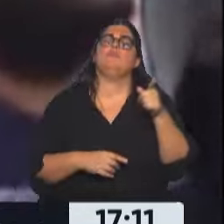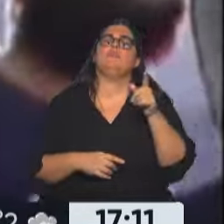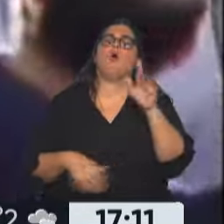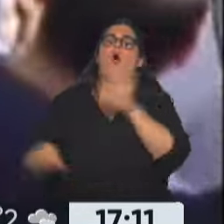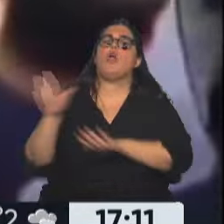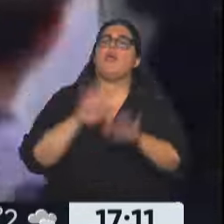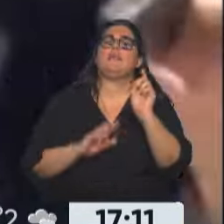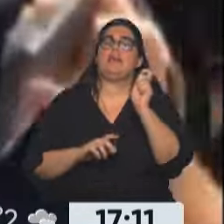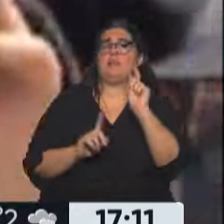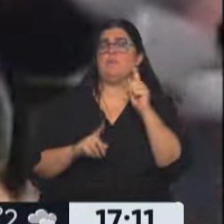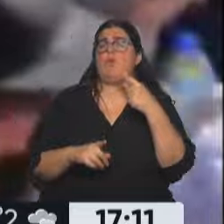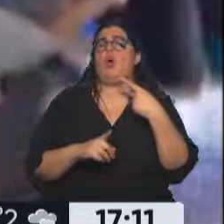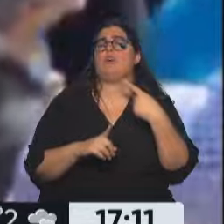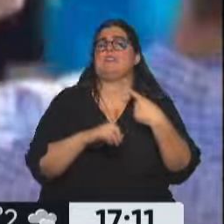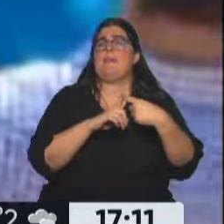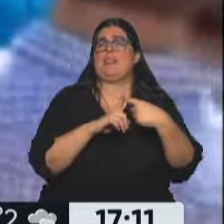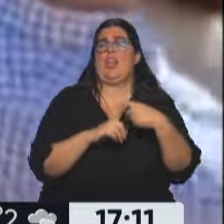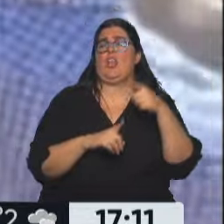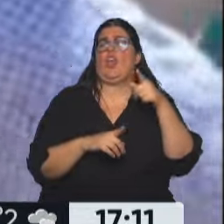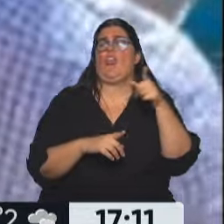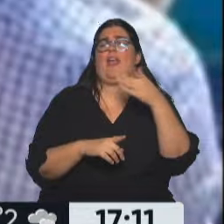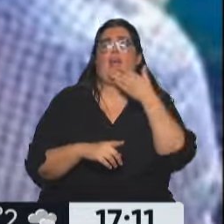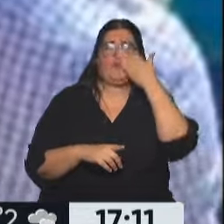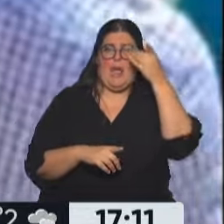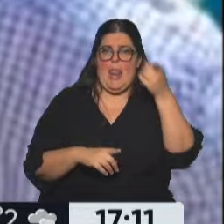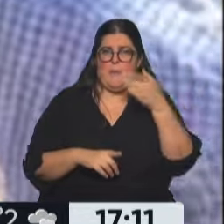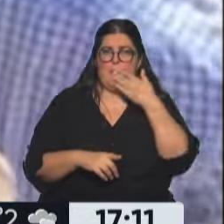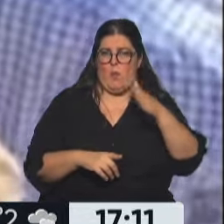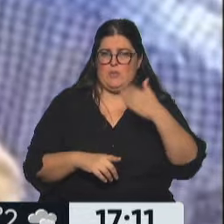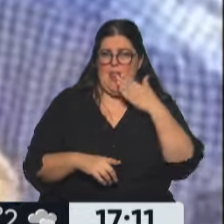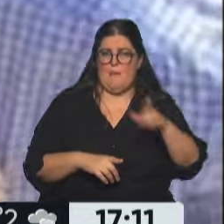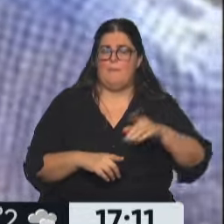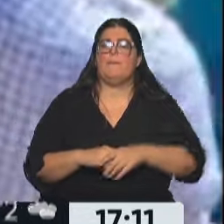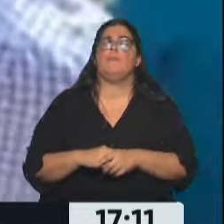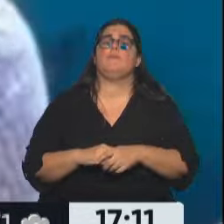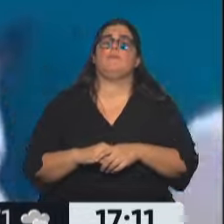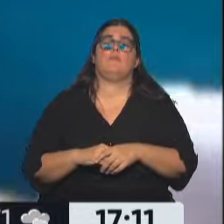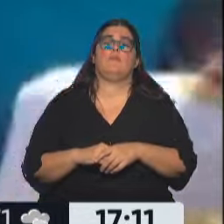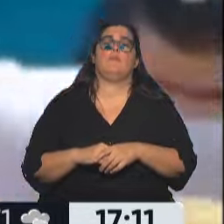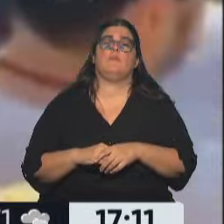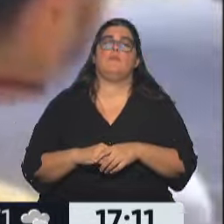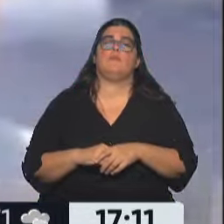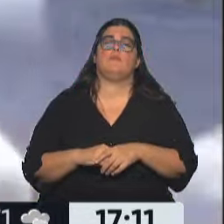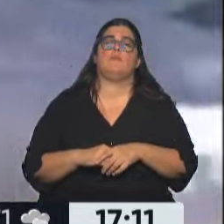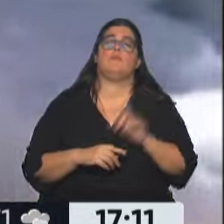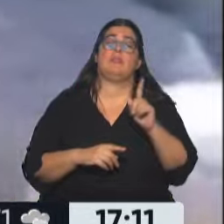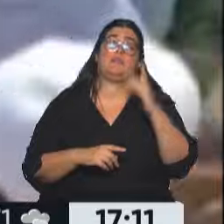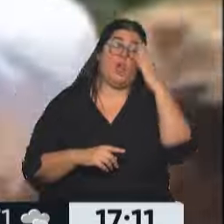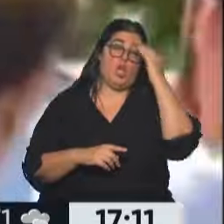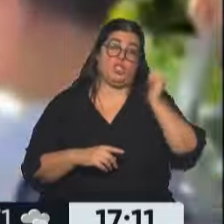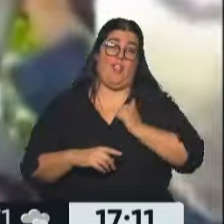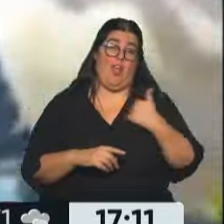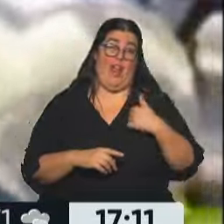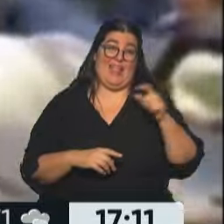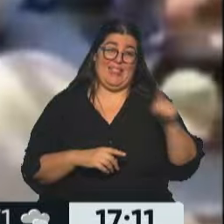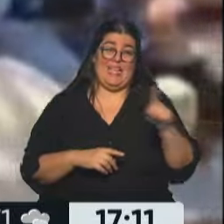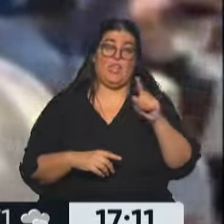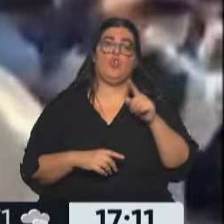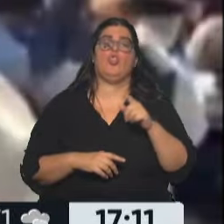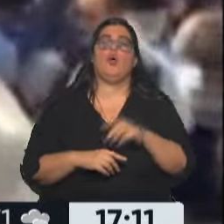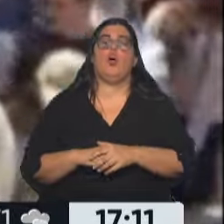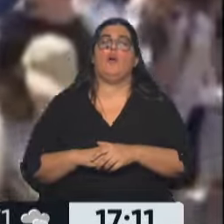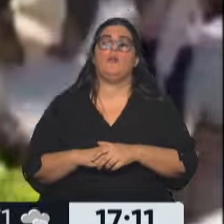en un cementerio de Jerusalén, a pocas horas de comenzar el Shabbat. Los funerales del soldado argentino Ilan Cohen